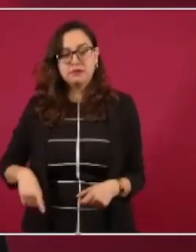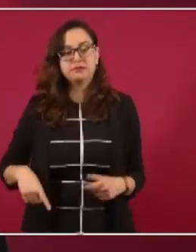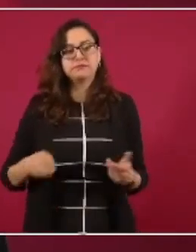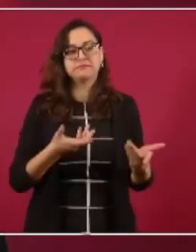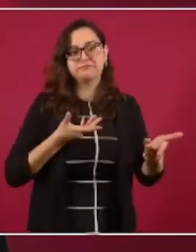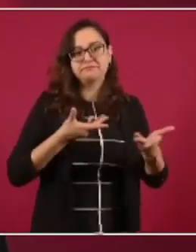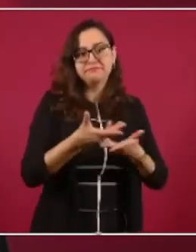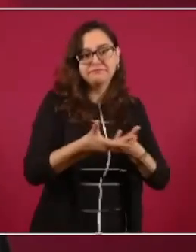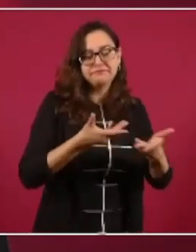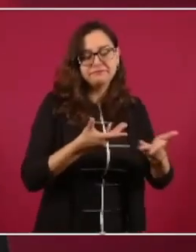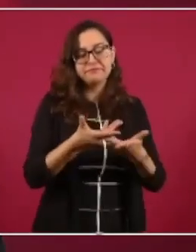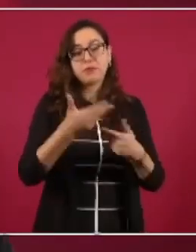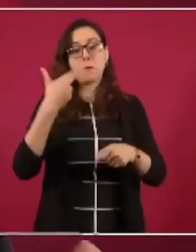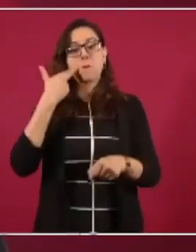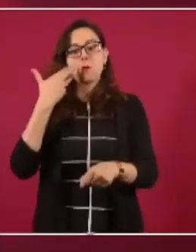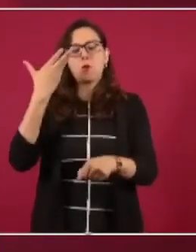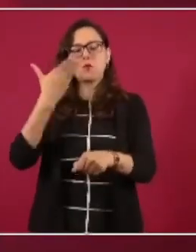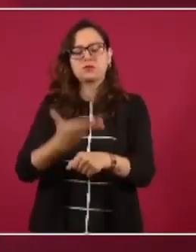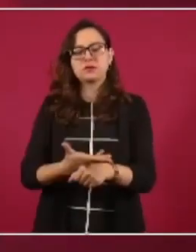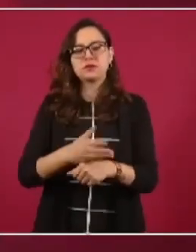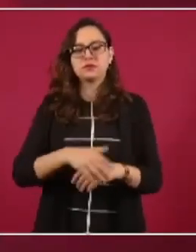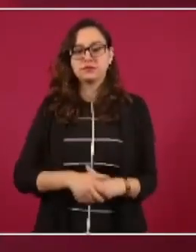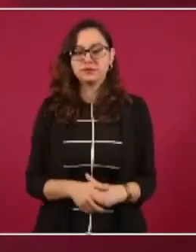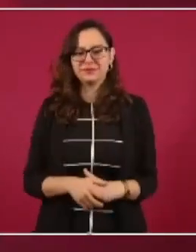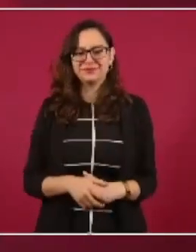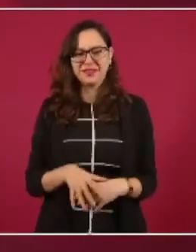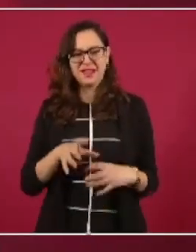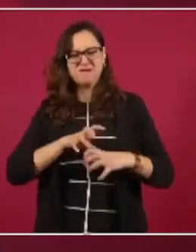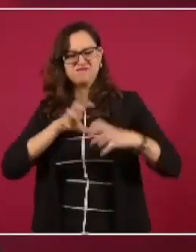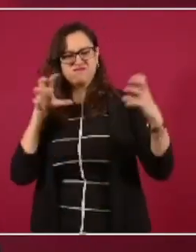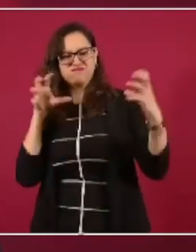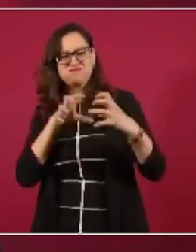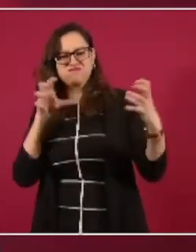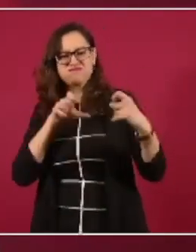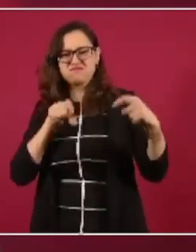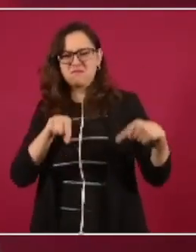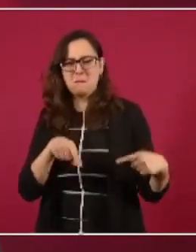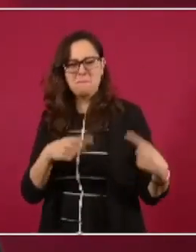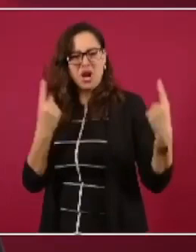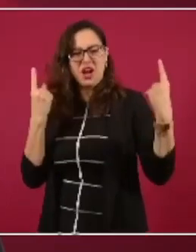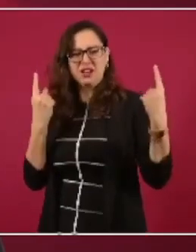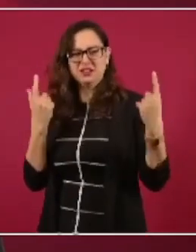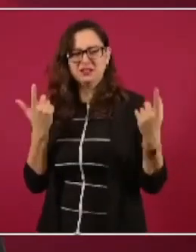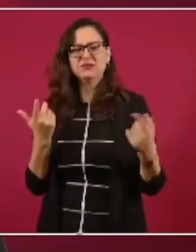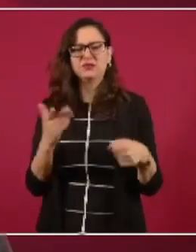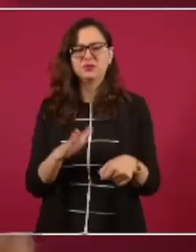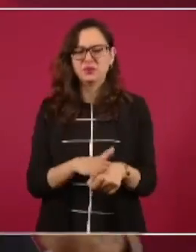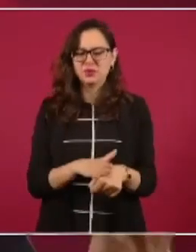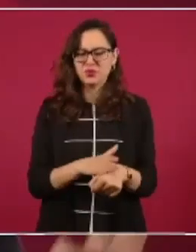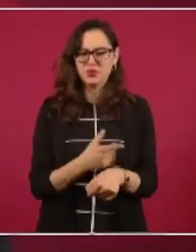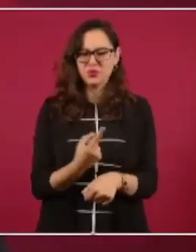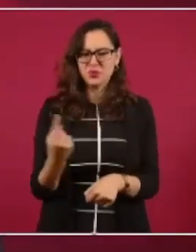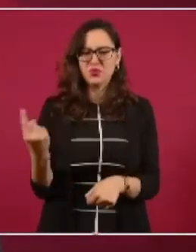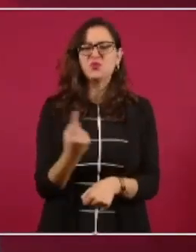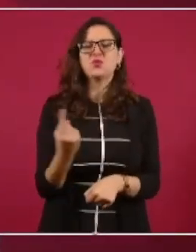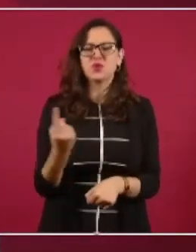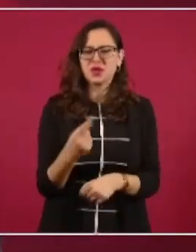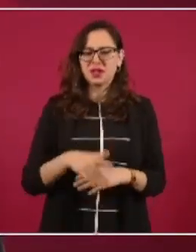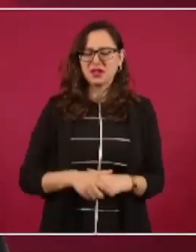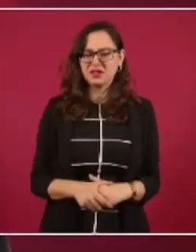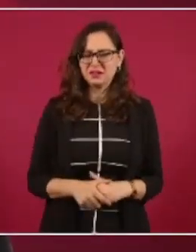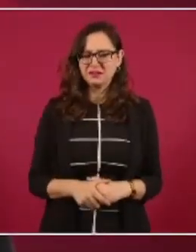¿Por qué nos vamos a pelear nosotros los gobiernos,